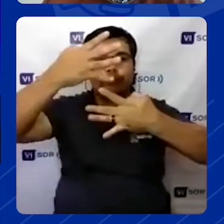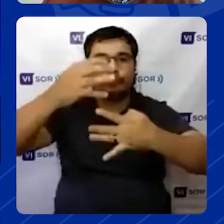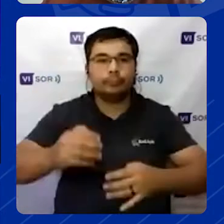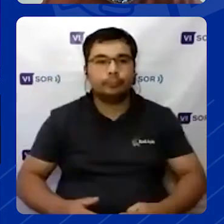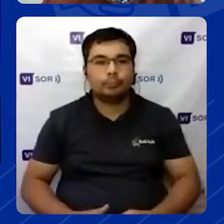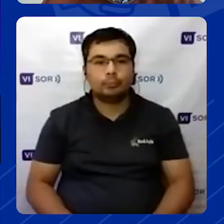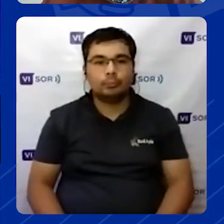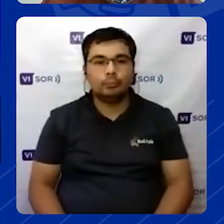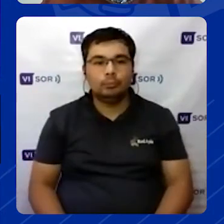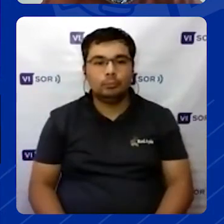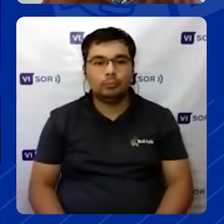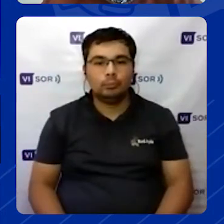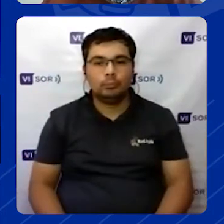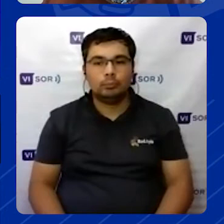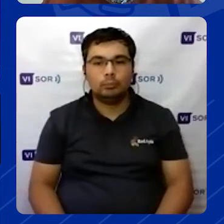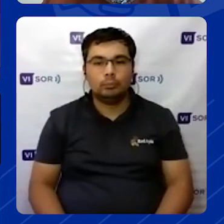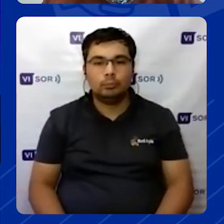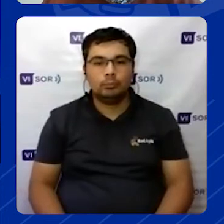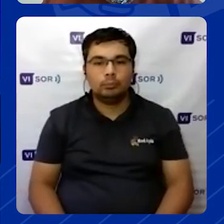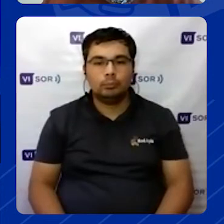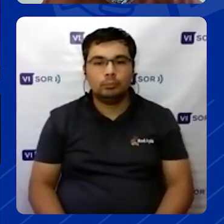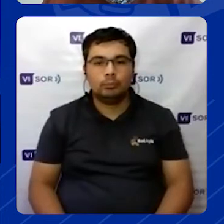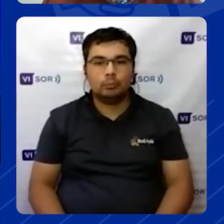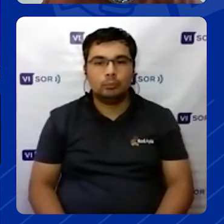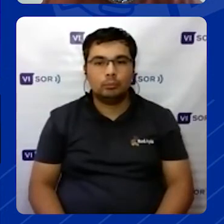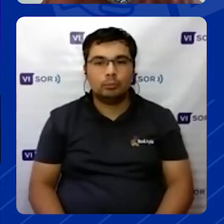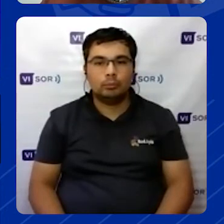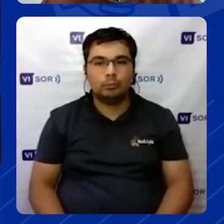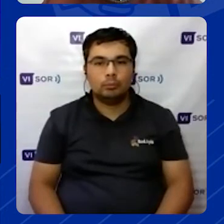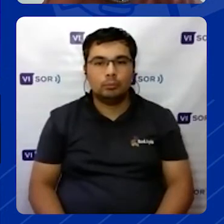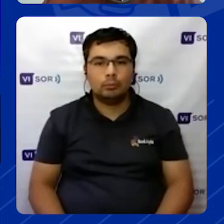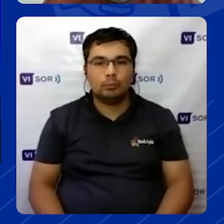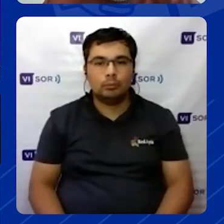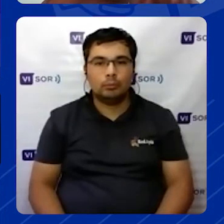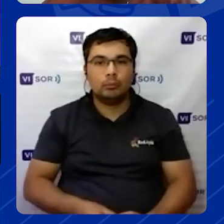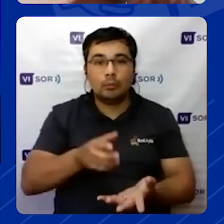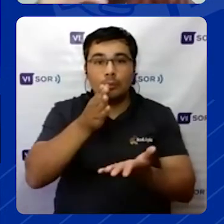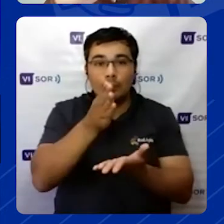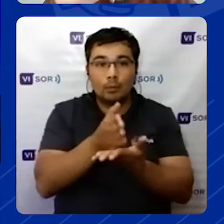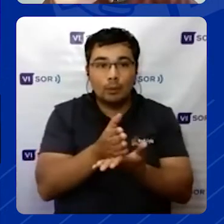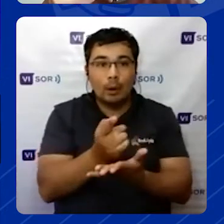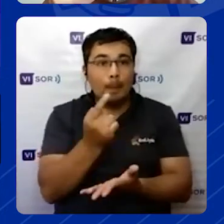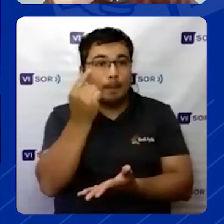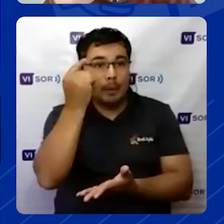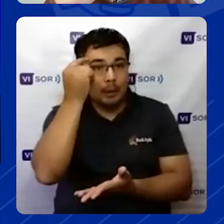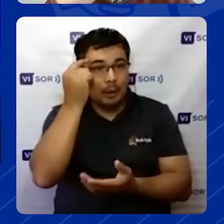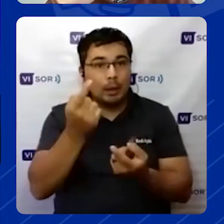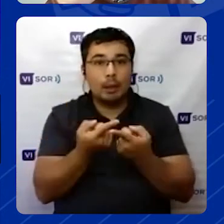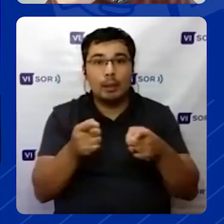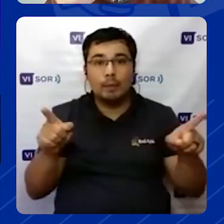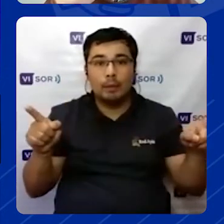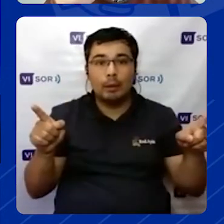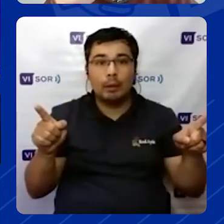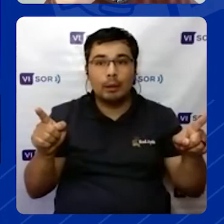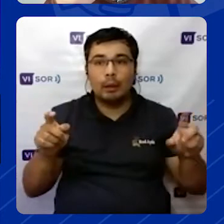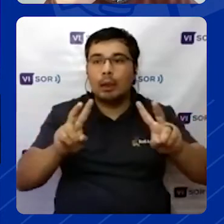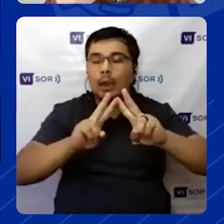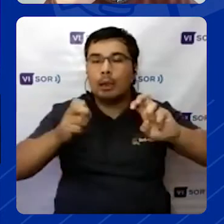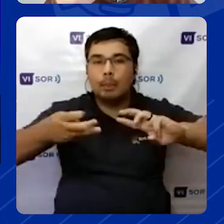que un poco relacionado a, preguntan, ¿se tiene que considerar diferencias en la metodología de lectura fácil en distintos